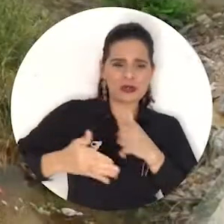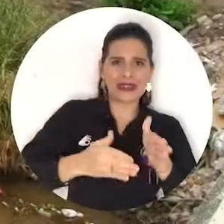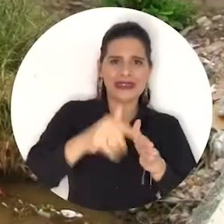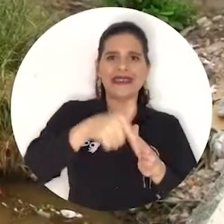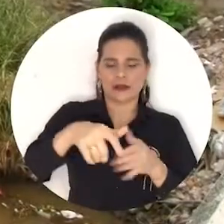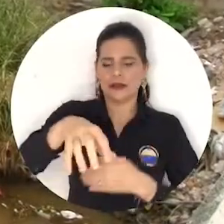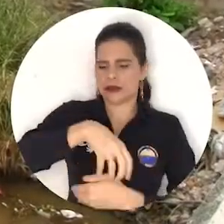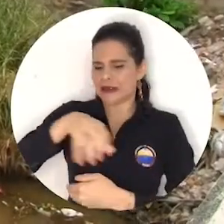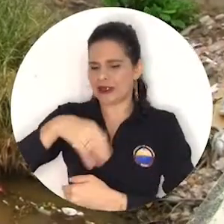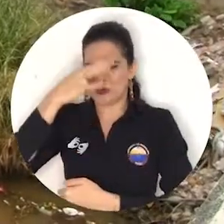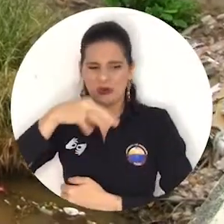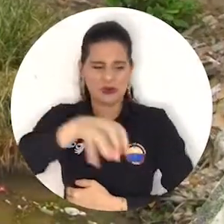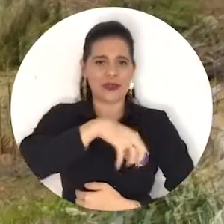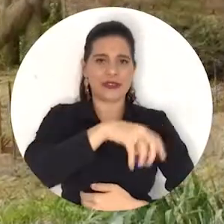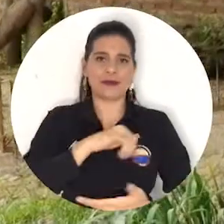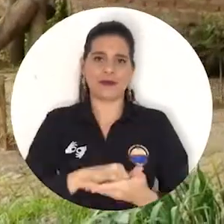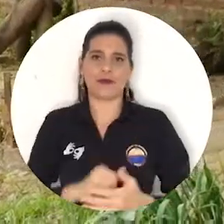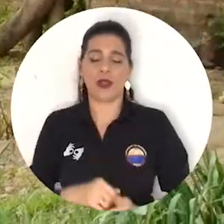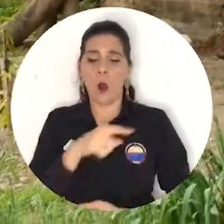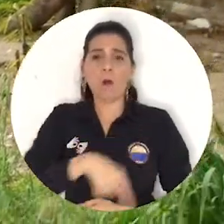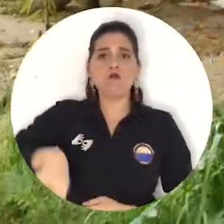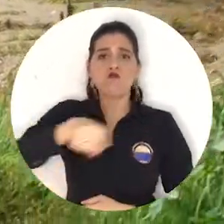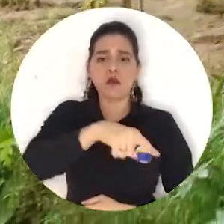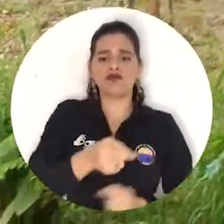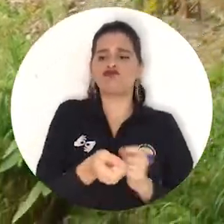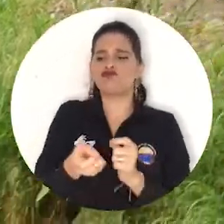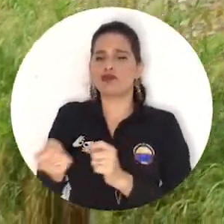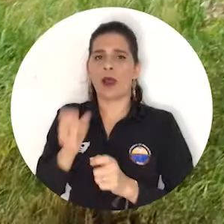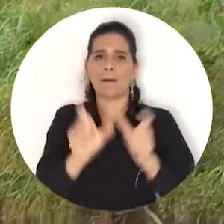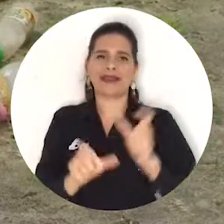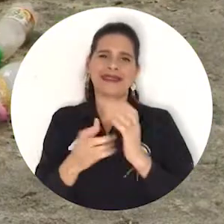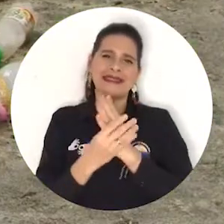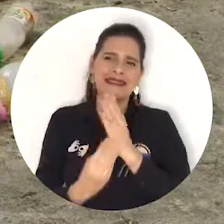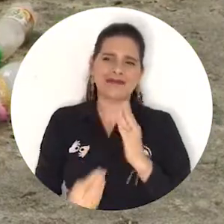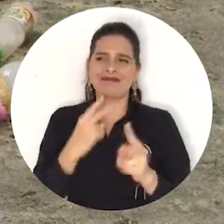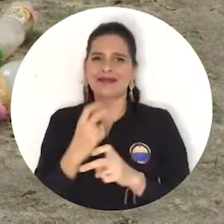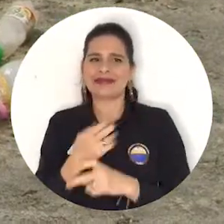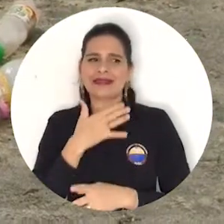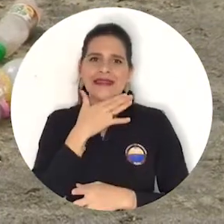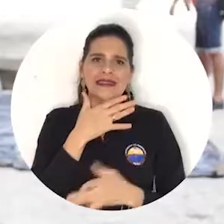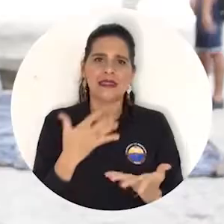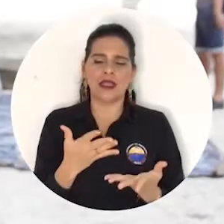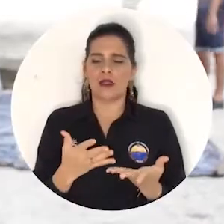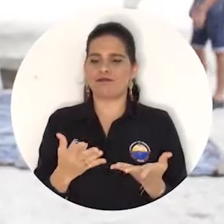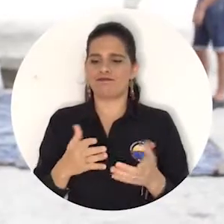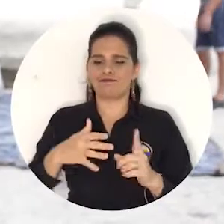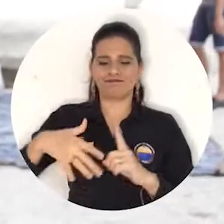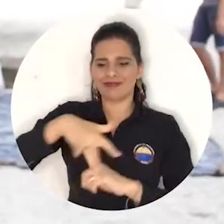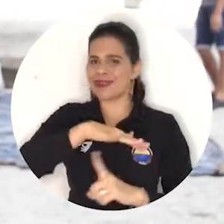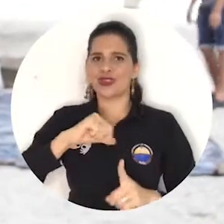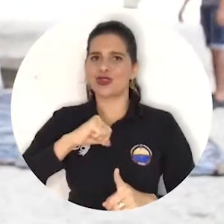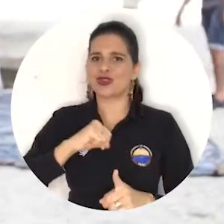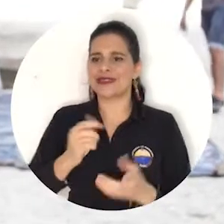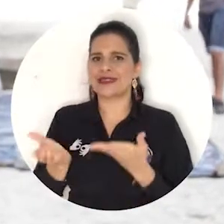asentamientos de personas principalmente aquellas que no cuentan con los recursos suficientes y pues los lugares en los que están no tienen